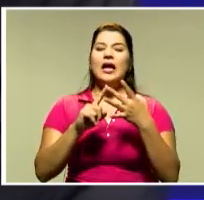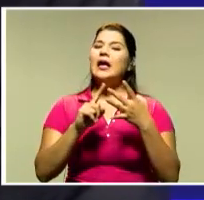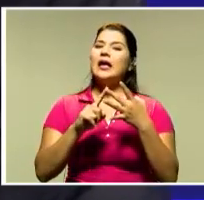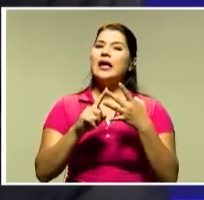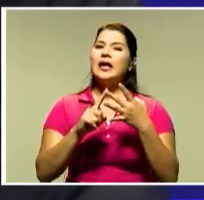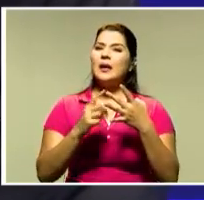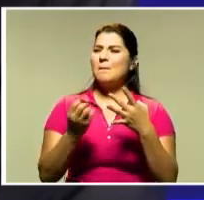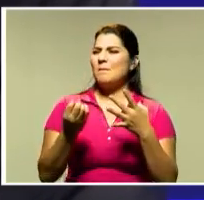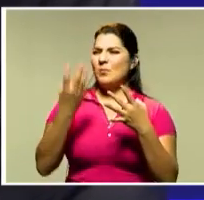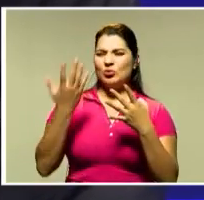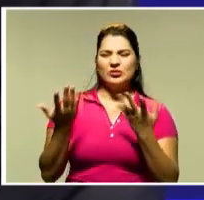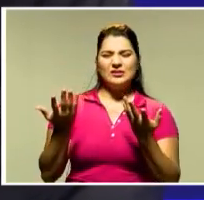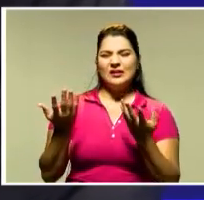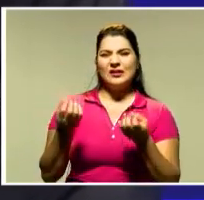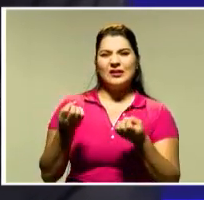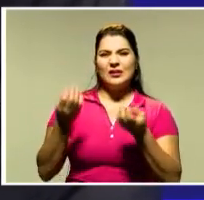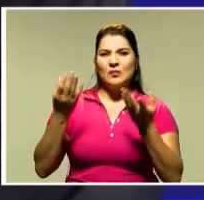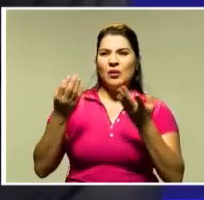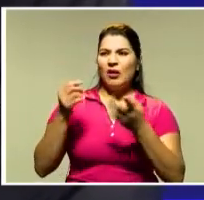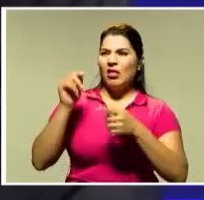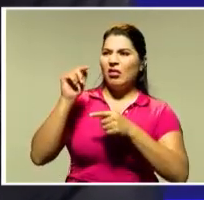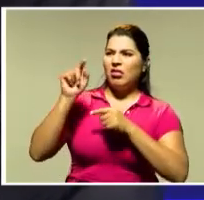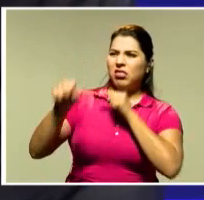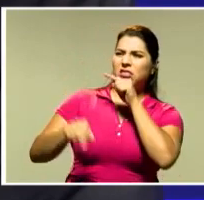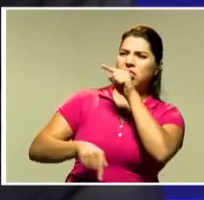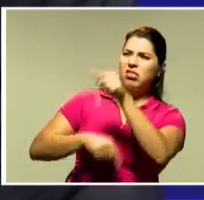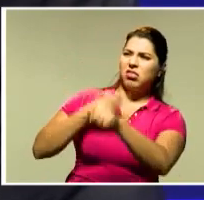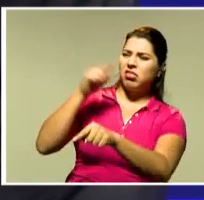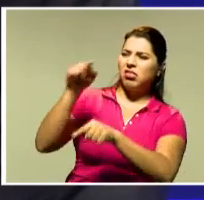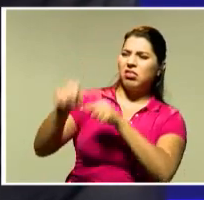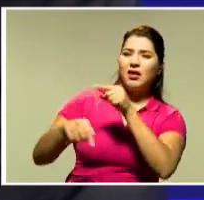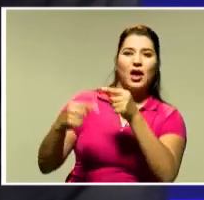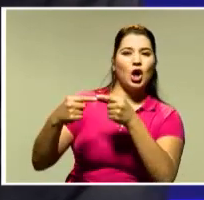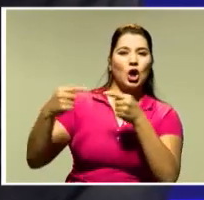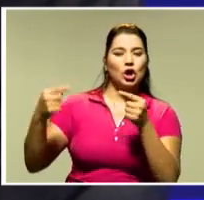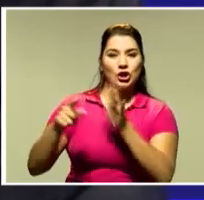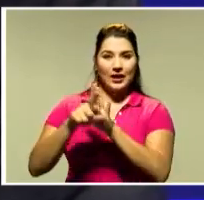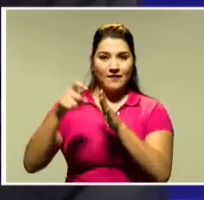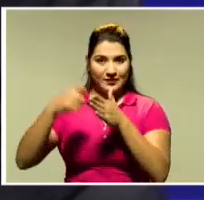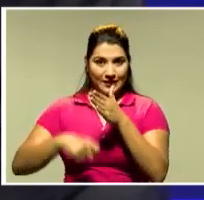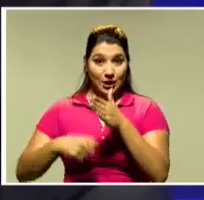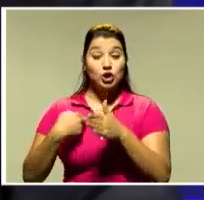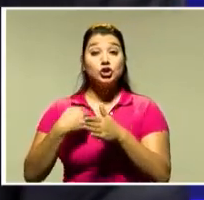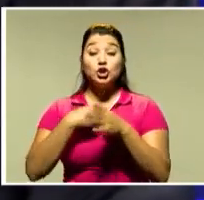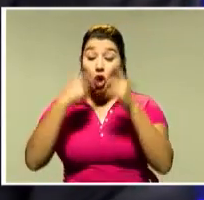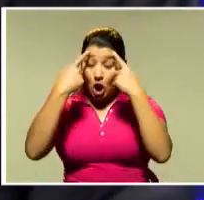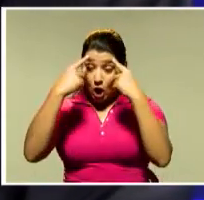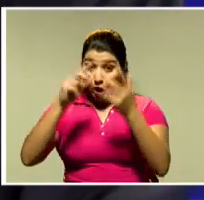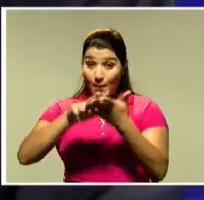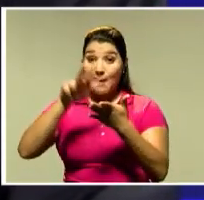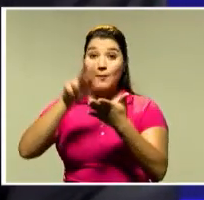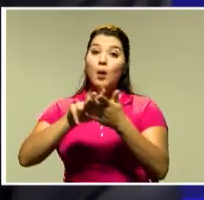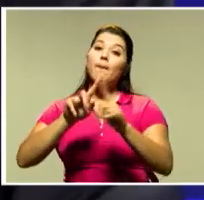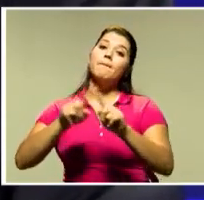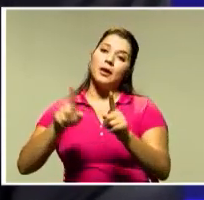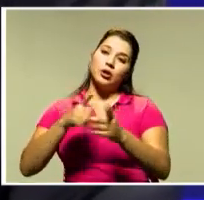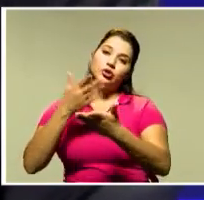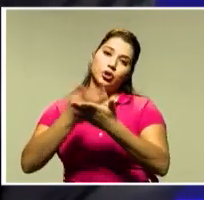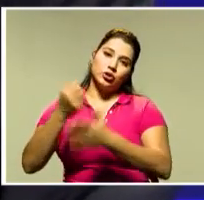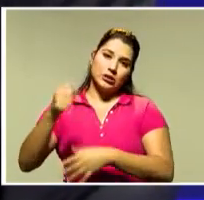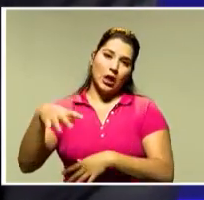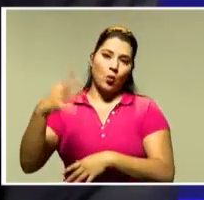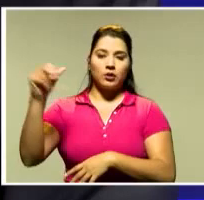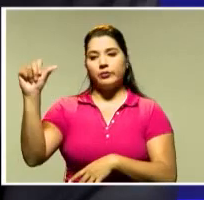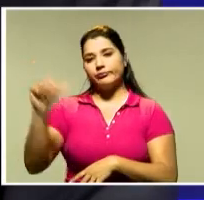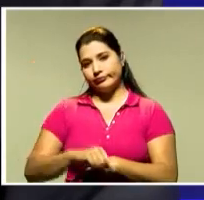la demagogia a cántaros en contra de aquella reforma fiscal, logramos aprobarla y lo mismo, se cayó en la sala